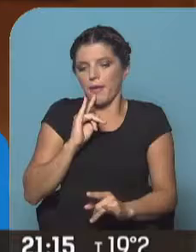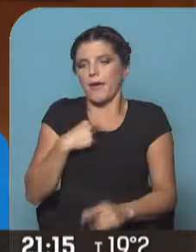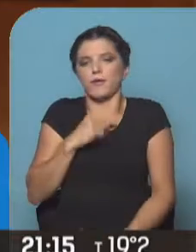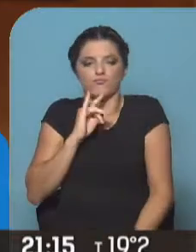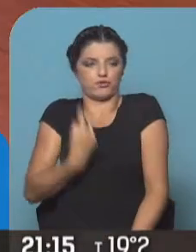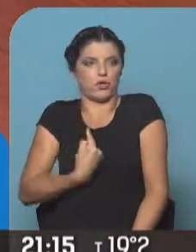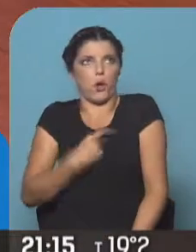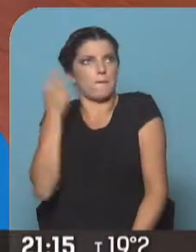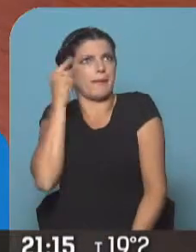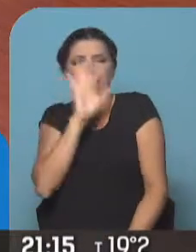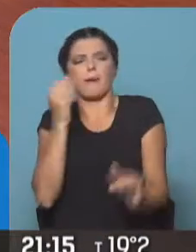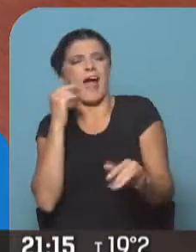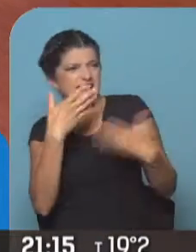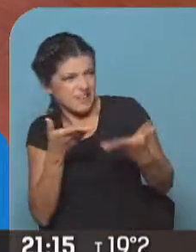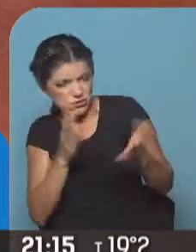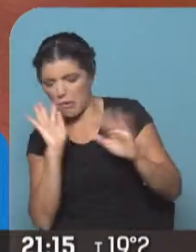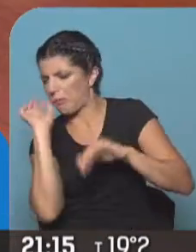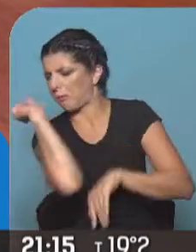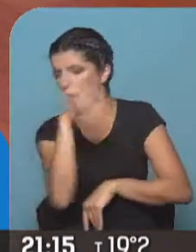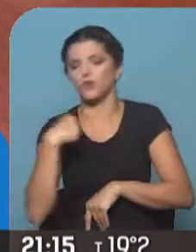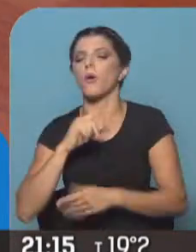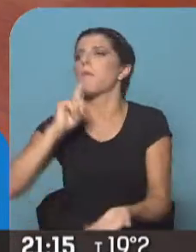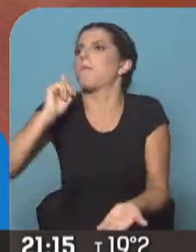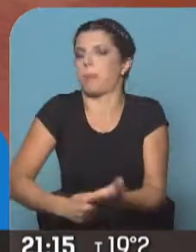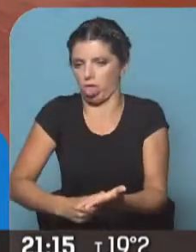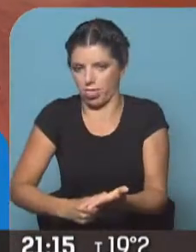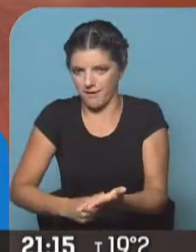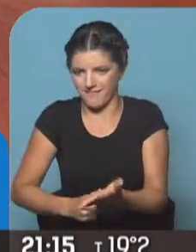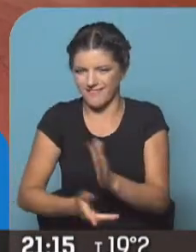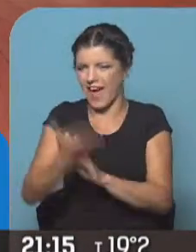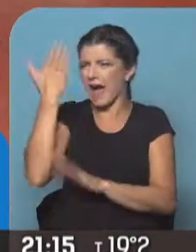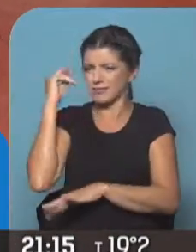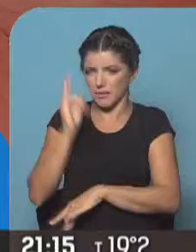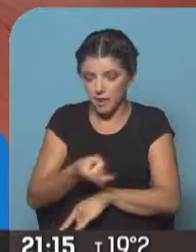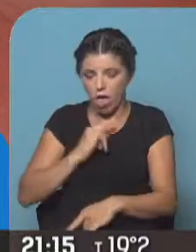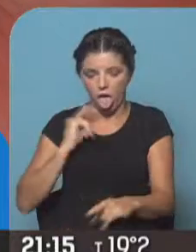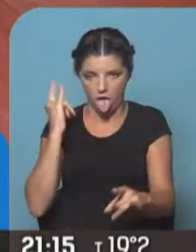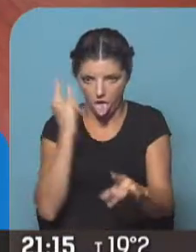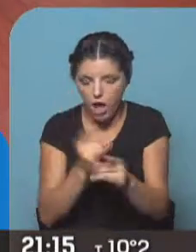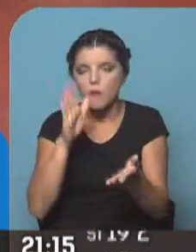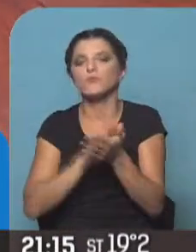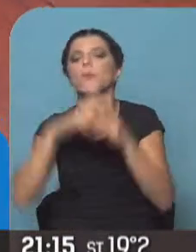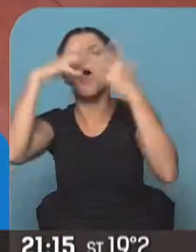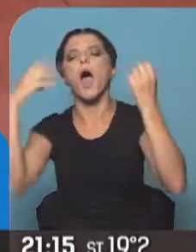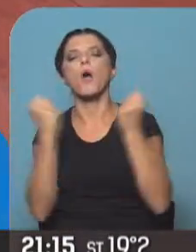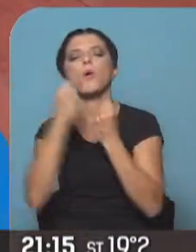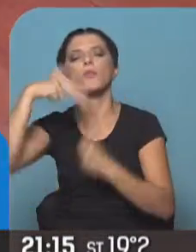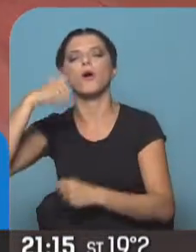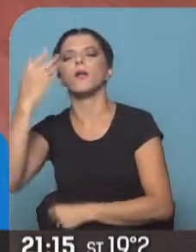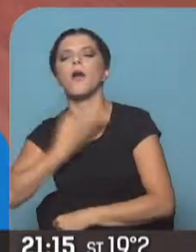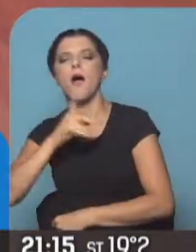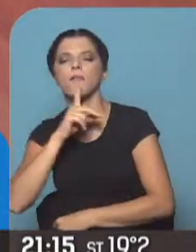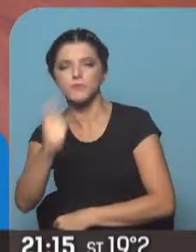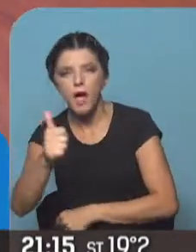no mira a sus asesores y ya nos ha sorprendido con el tratamiento al NAFTA, con el tema del cambio climático, con sus opiniones